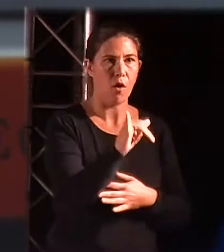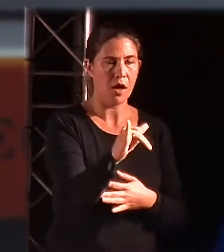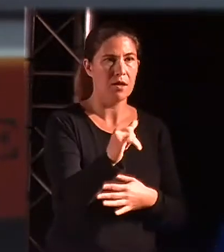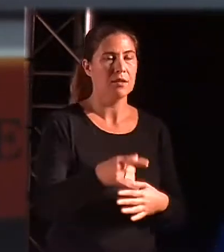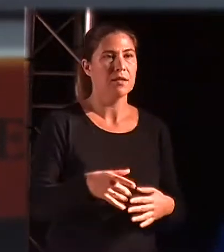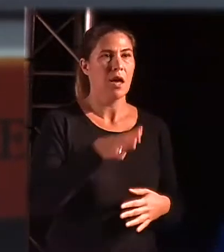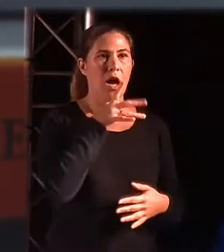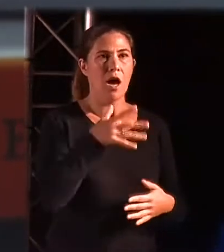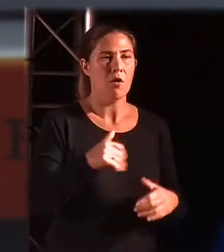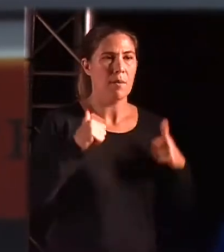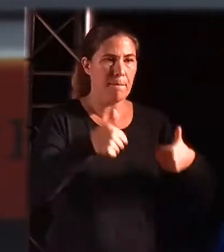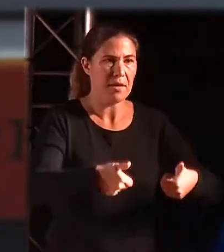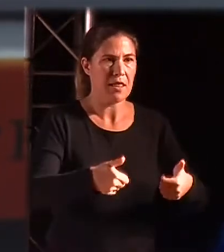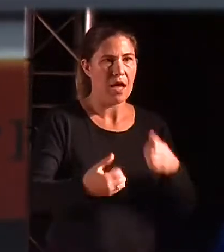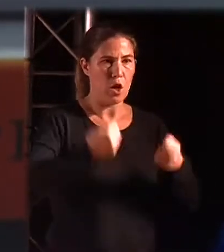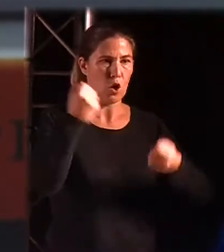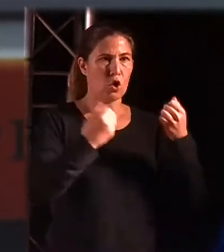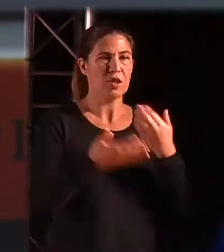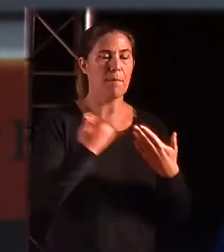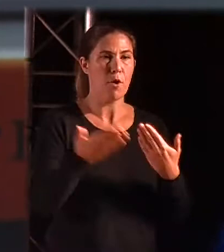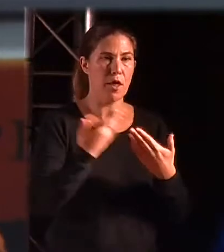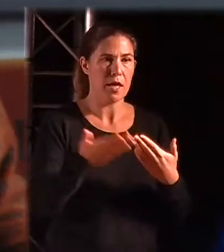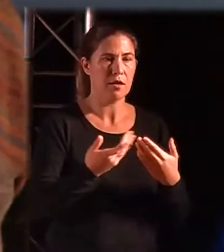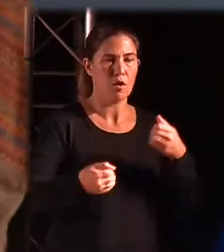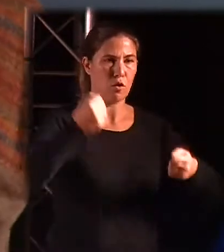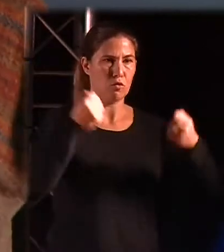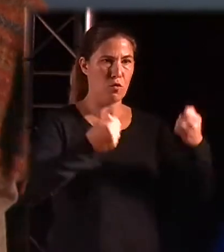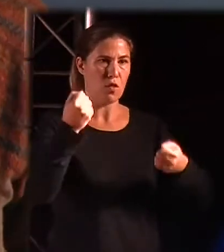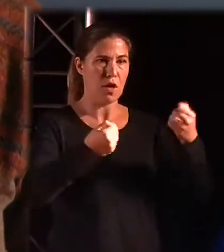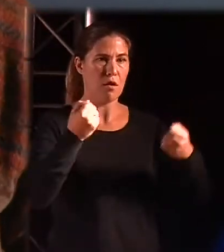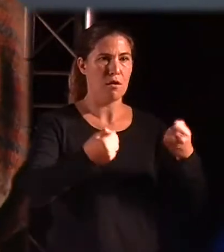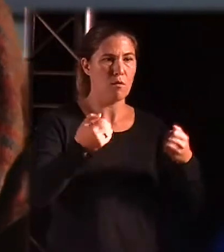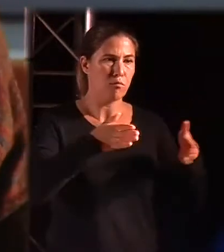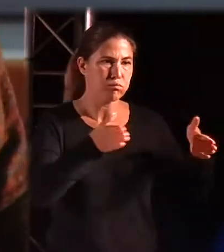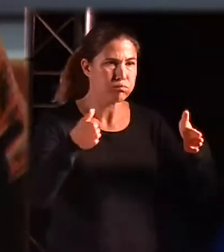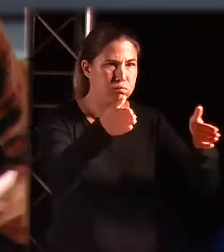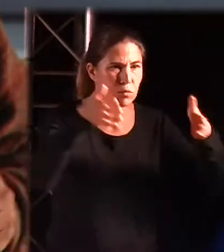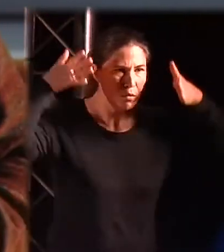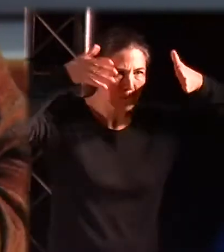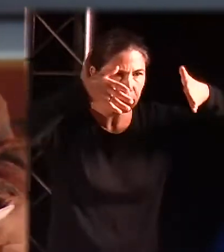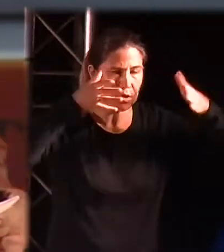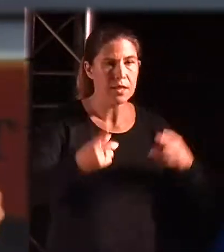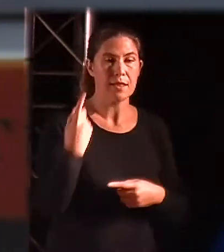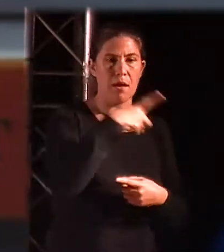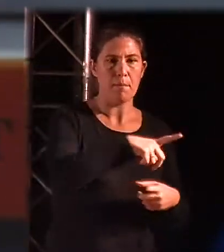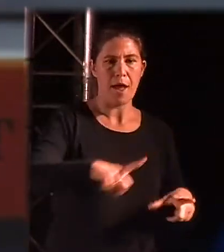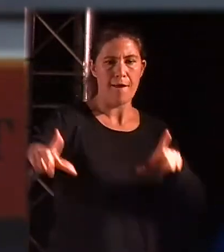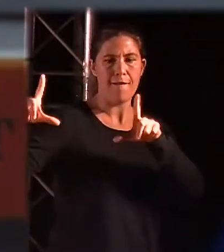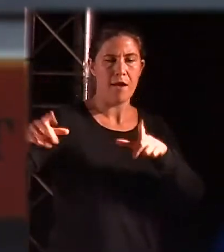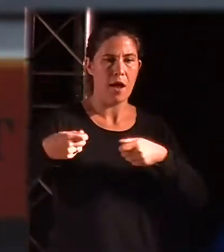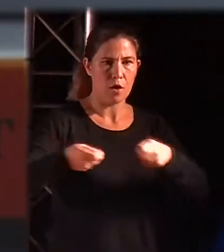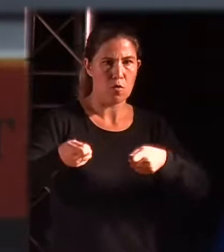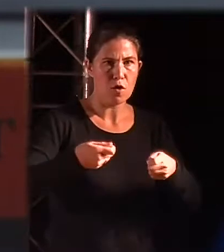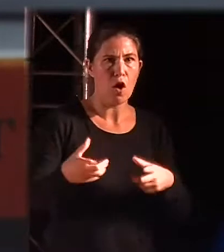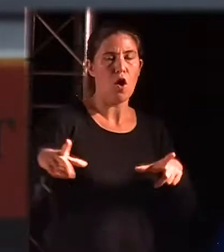ocurrir en los coches modernos, donde aparte de conducir y estar atento a la carretera, pues tienes que estar atento al navegador, al